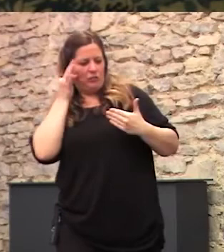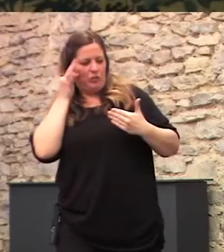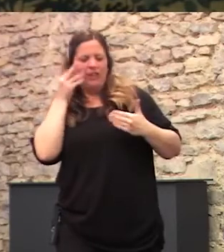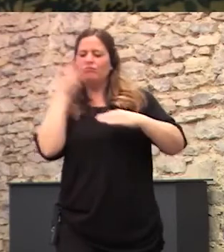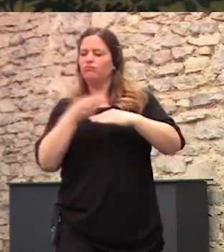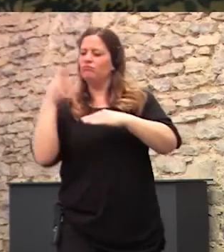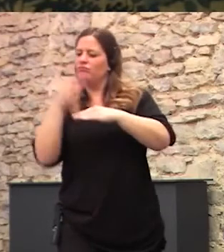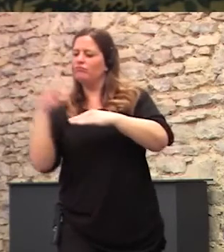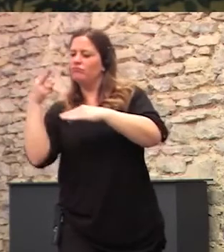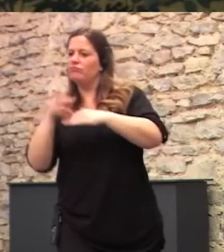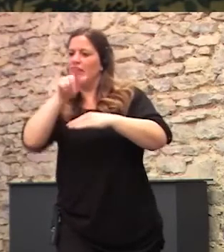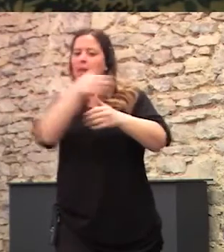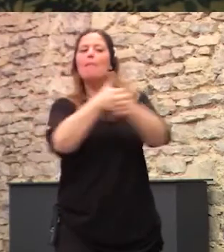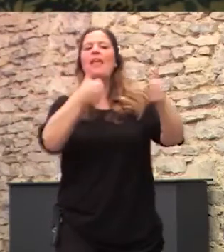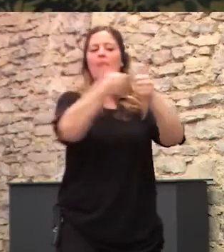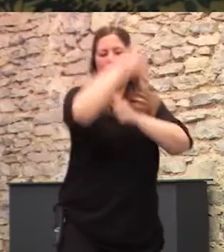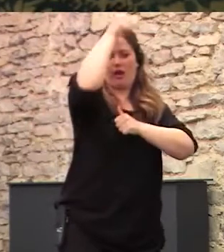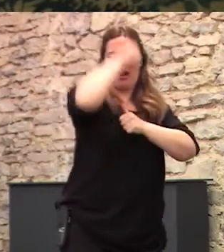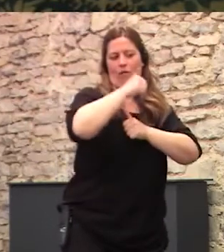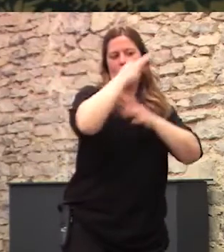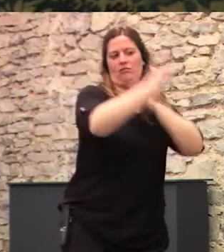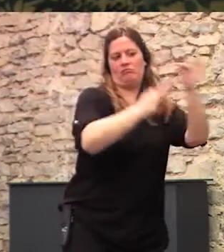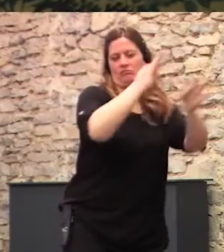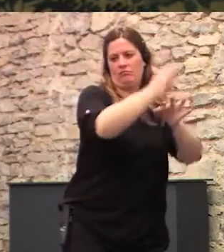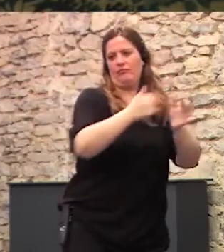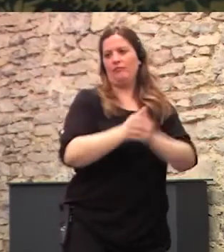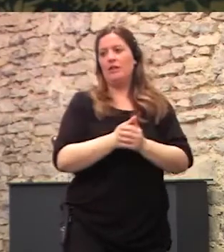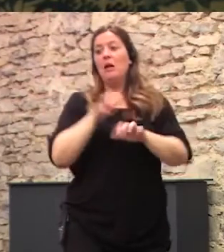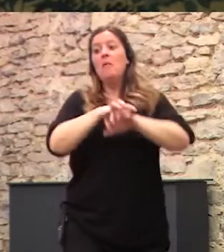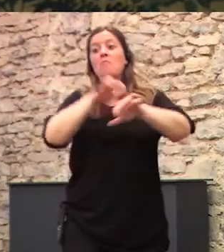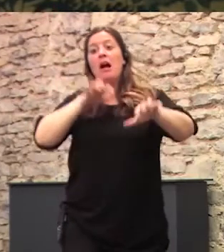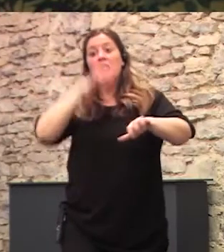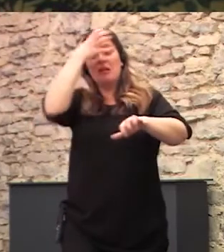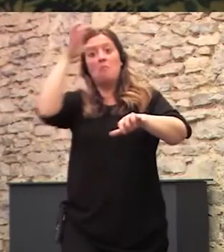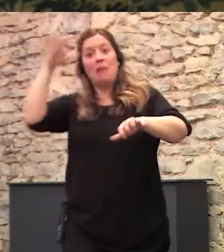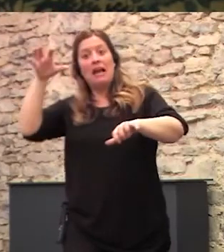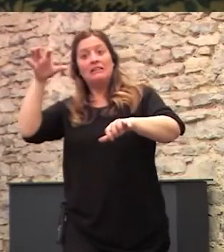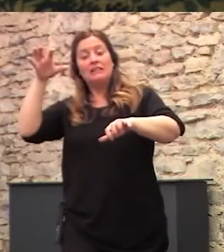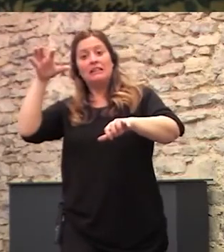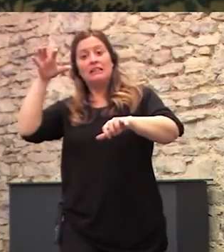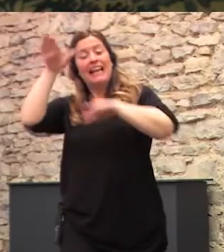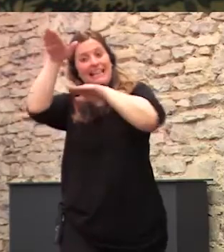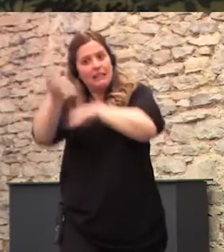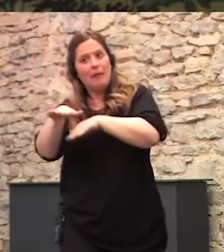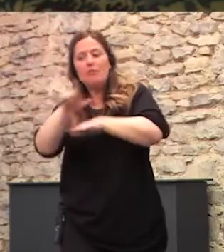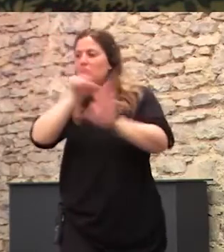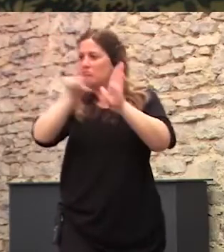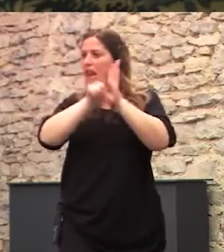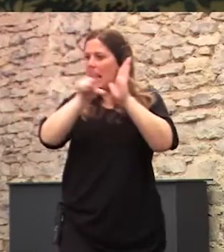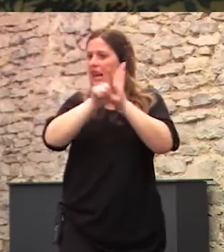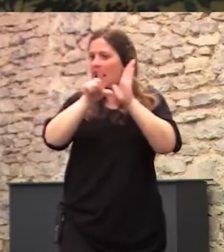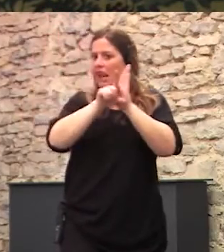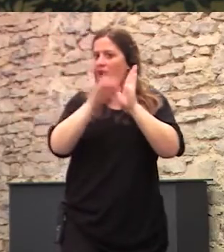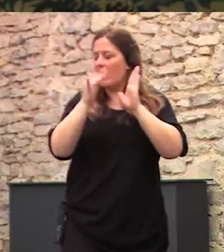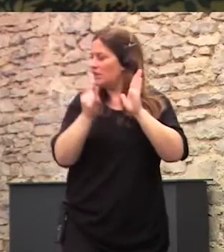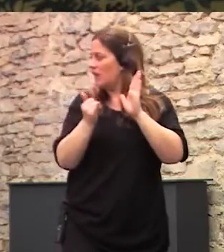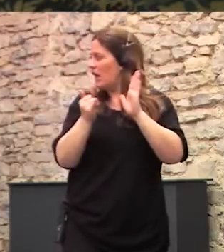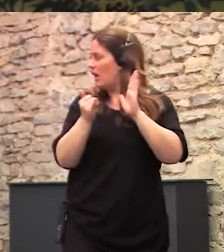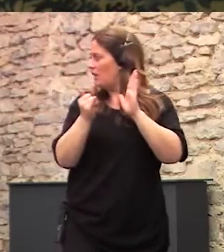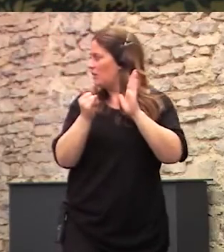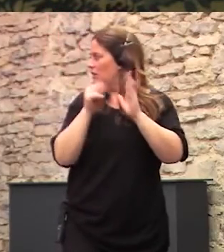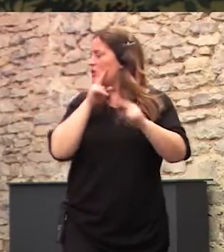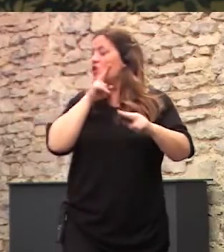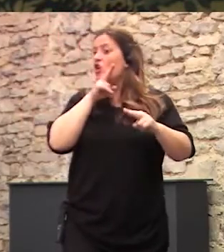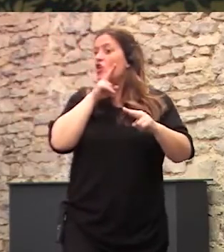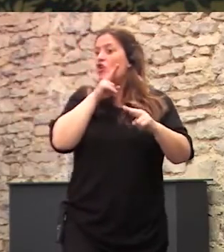y privilegian a los hombres. En la mayoría de los países islámicos hay leyes que se llaman,